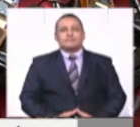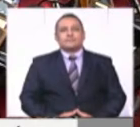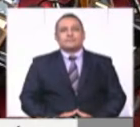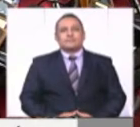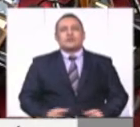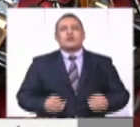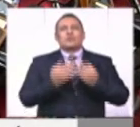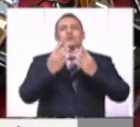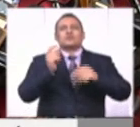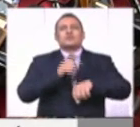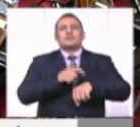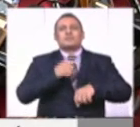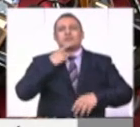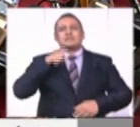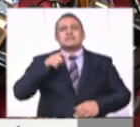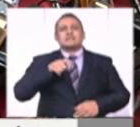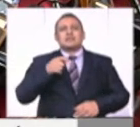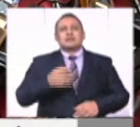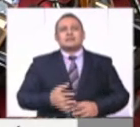cuánto tiempo requiere